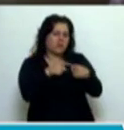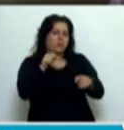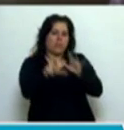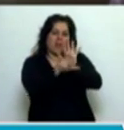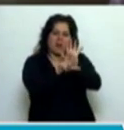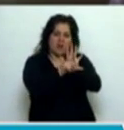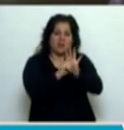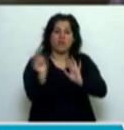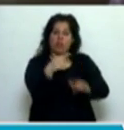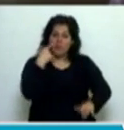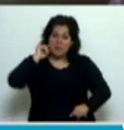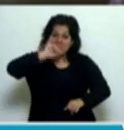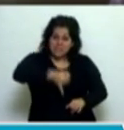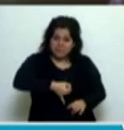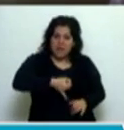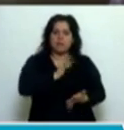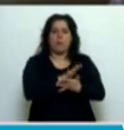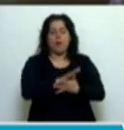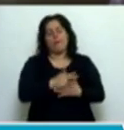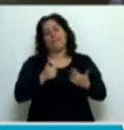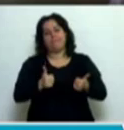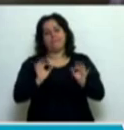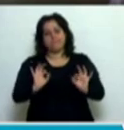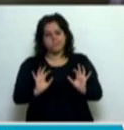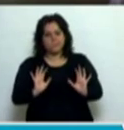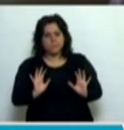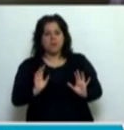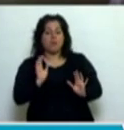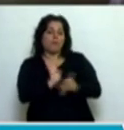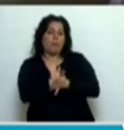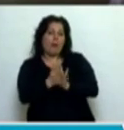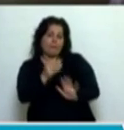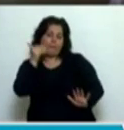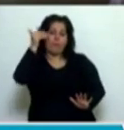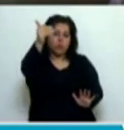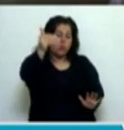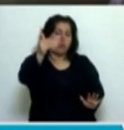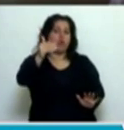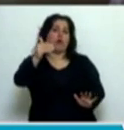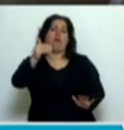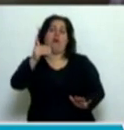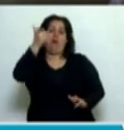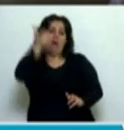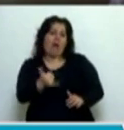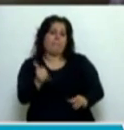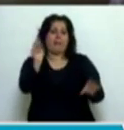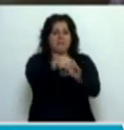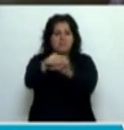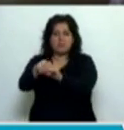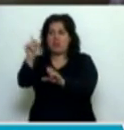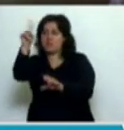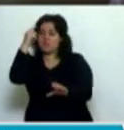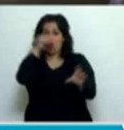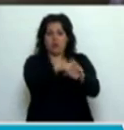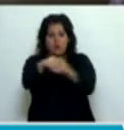Si vamos a aceptar livianamente que mañana participaciones muy importantes en el sector privado